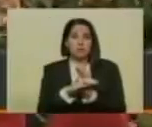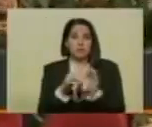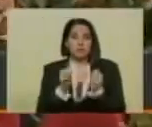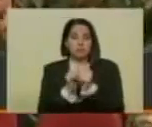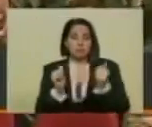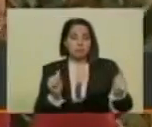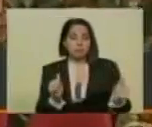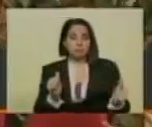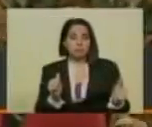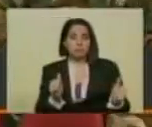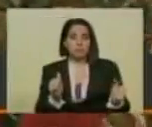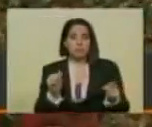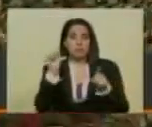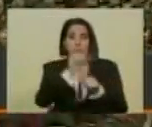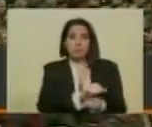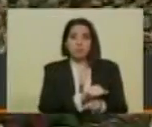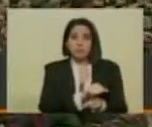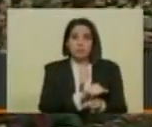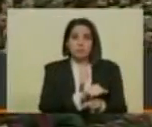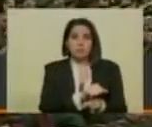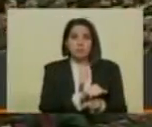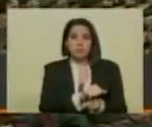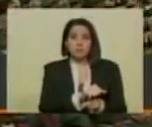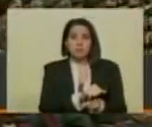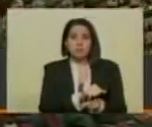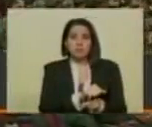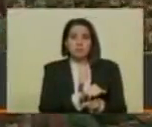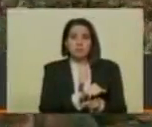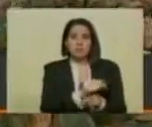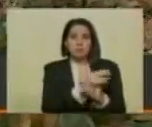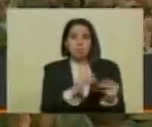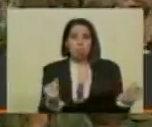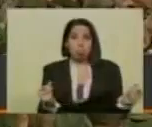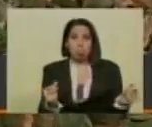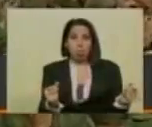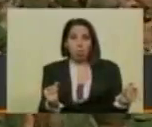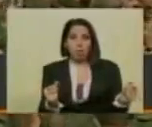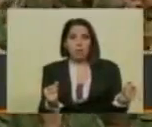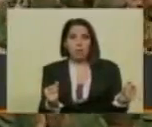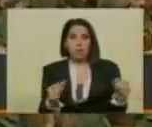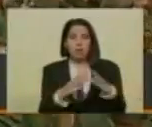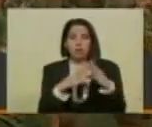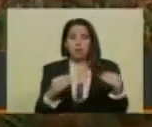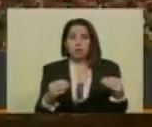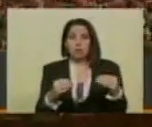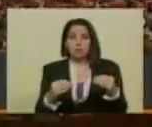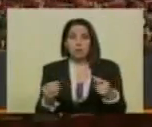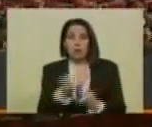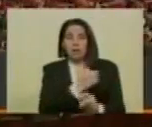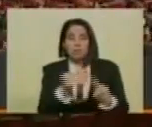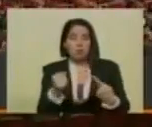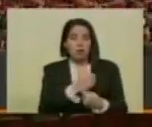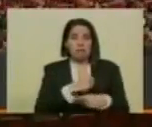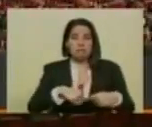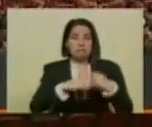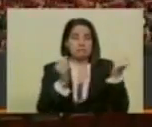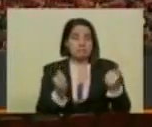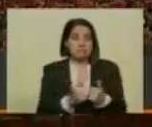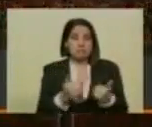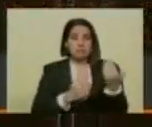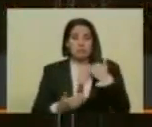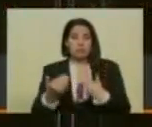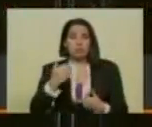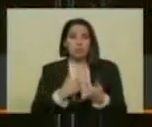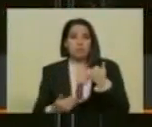aisláramos, derrotáramos y desarticuláramos toda la violencia que sufrimos